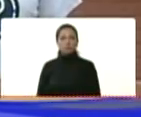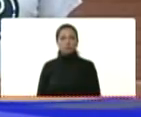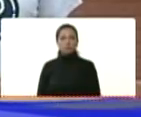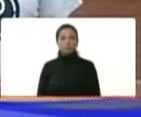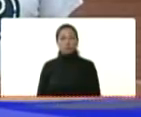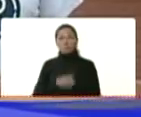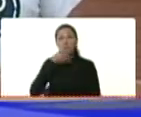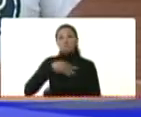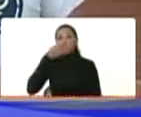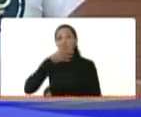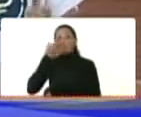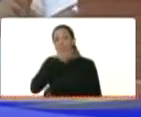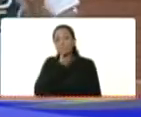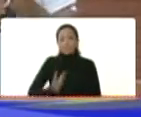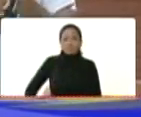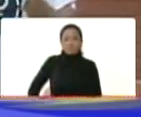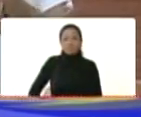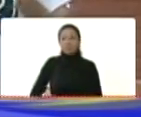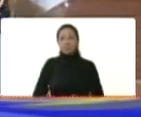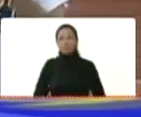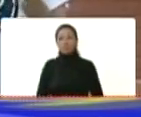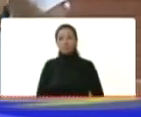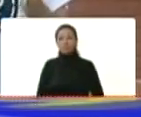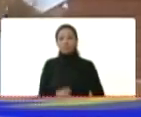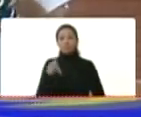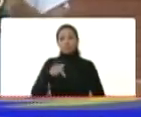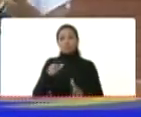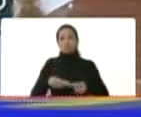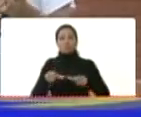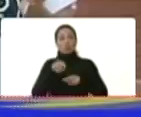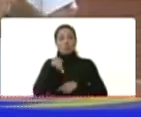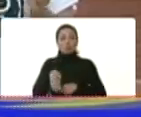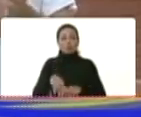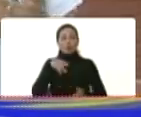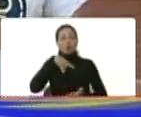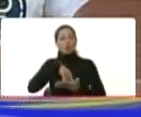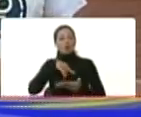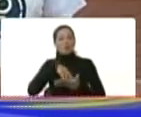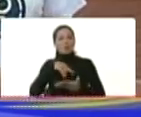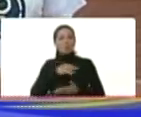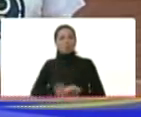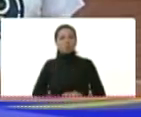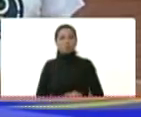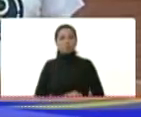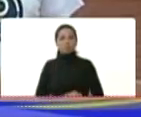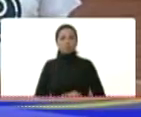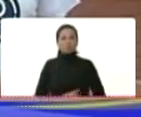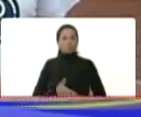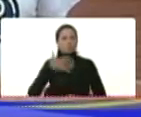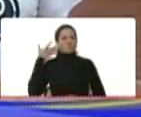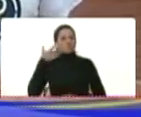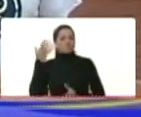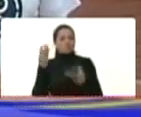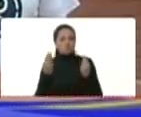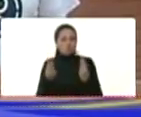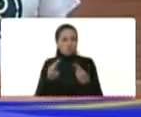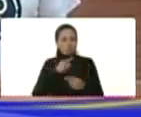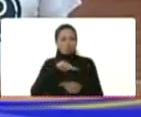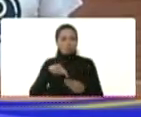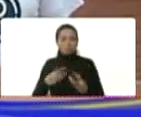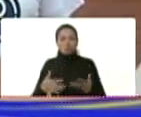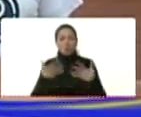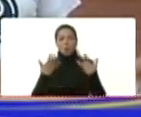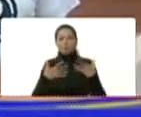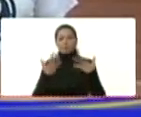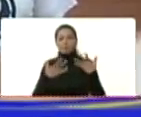Buenas tardes, presidente. Desde aquí, desde el estado Carabobo, orgullosísimo,